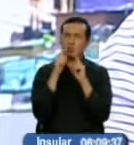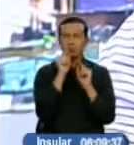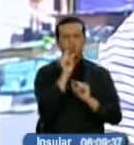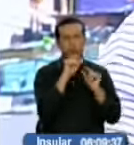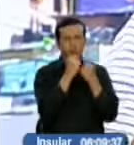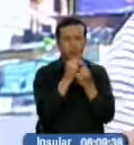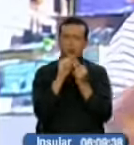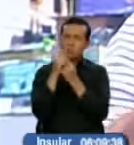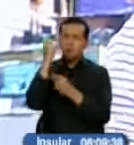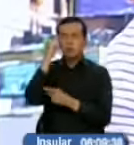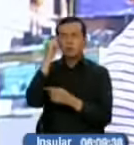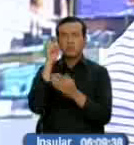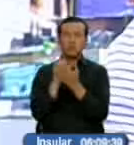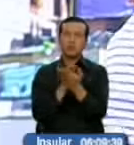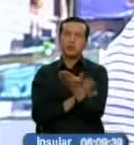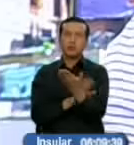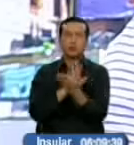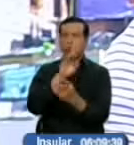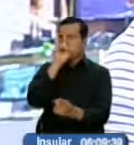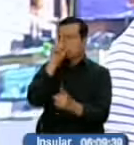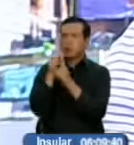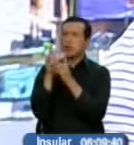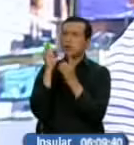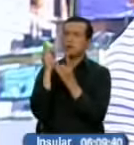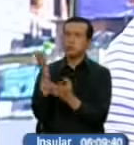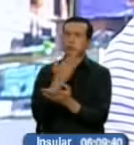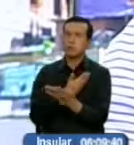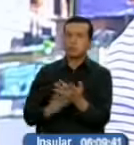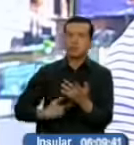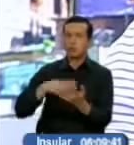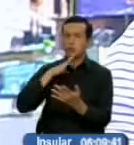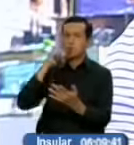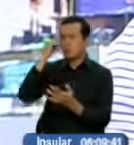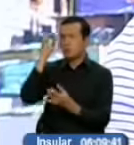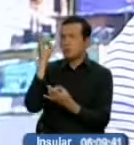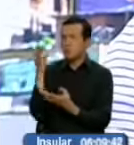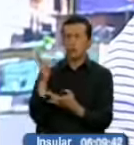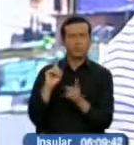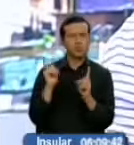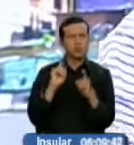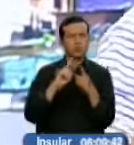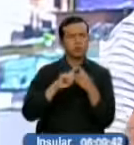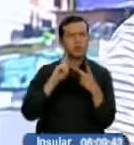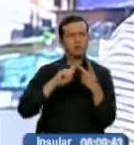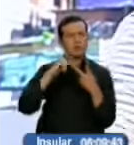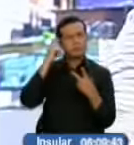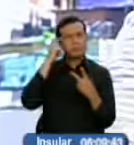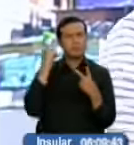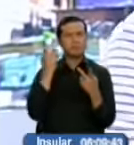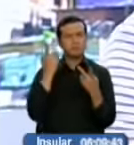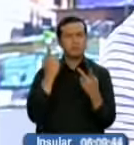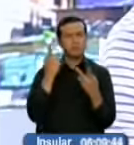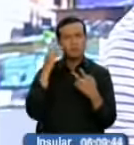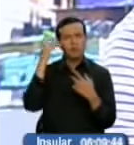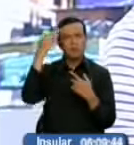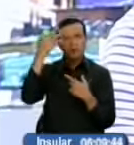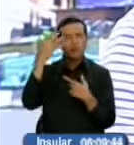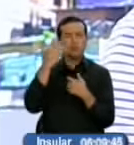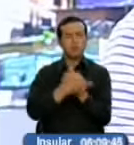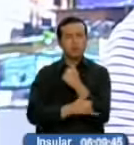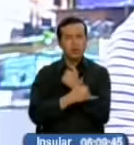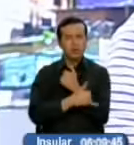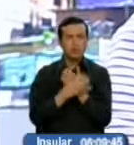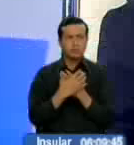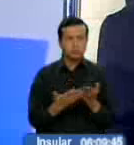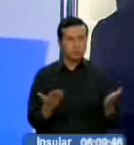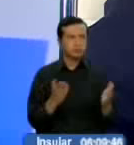sectores, pensar no en un proyecto únicamente para derrotar al correísmo en las próximas elecciones, elecciones, sino para construir el país del futuro, el país que los